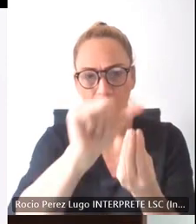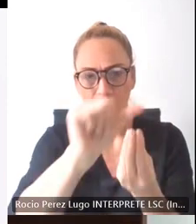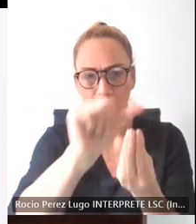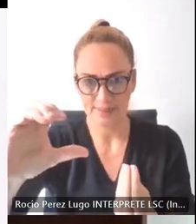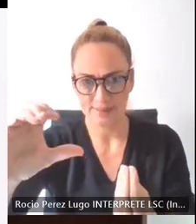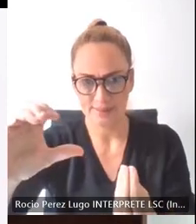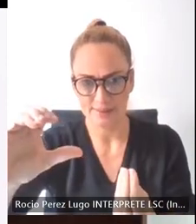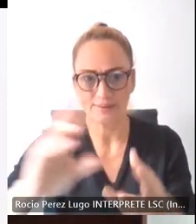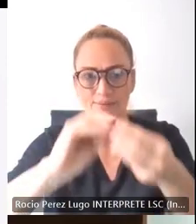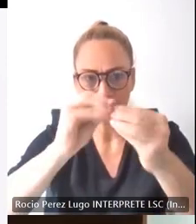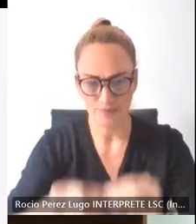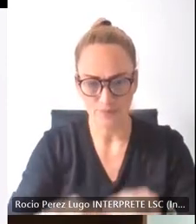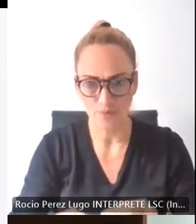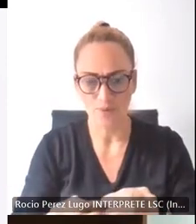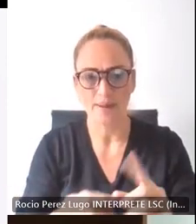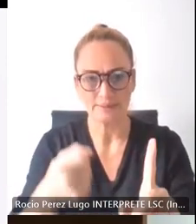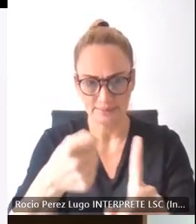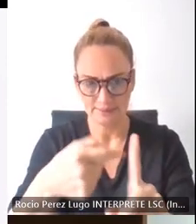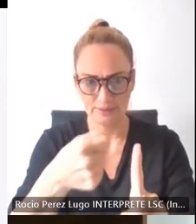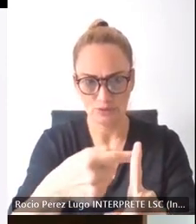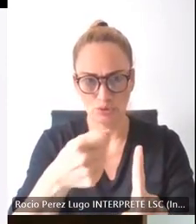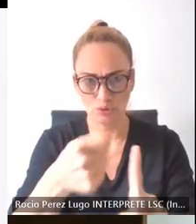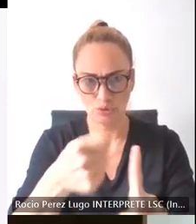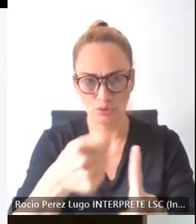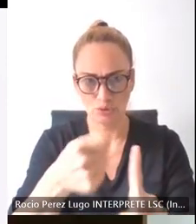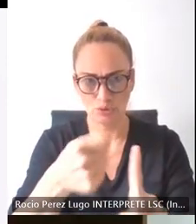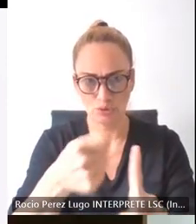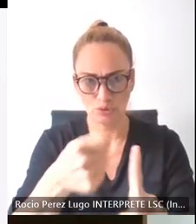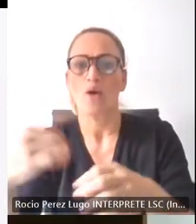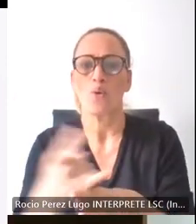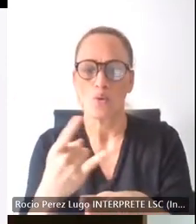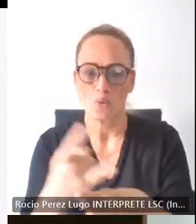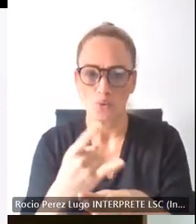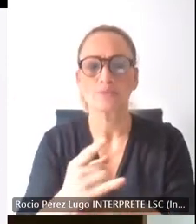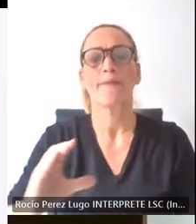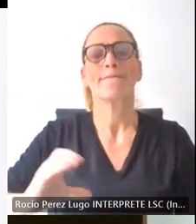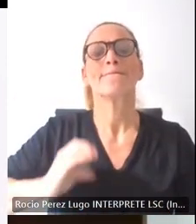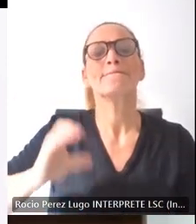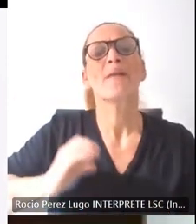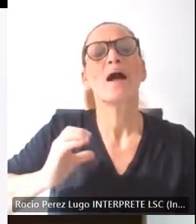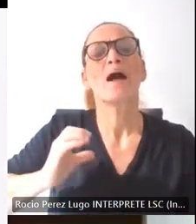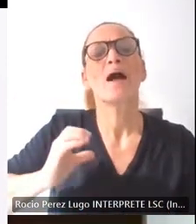extintor entonces para sólidos y para eléctricos. ¿Qué característica tiene? No ocasiona ningún